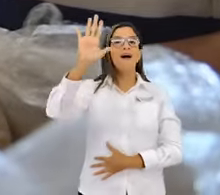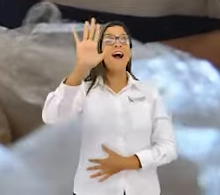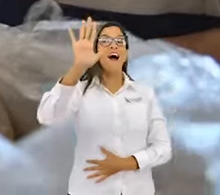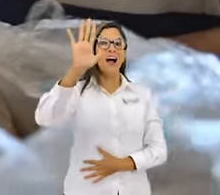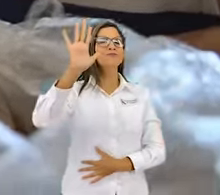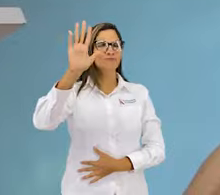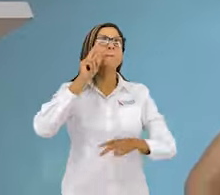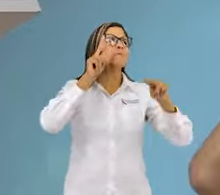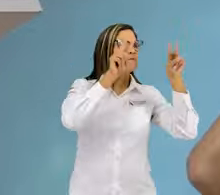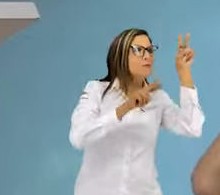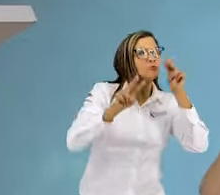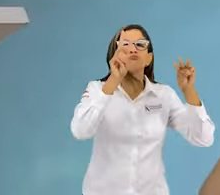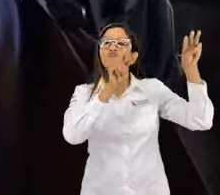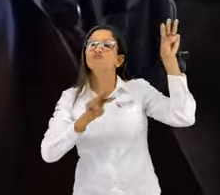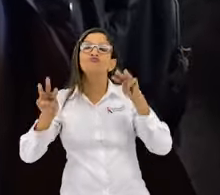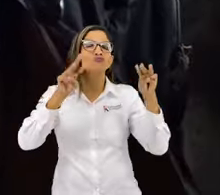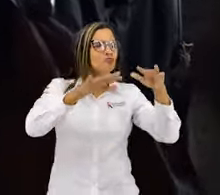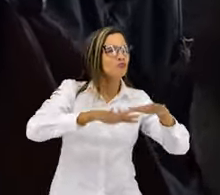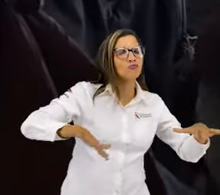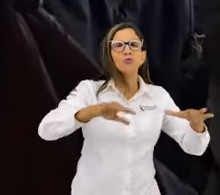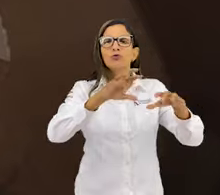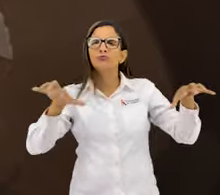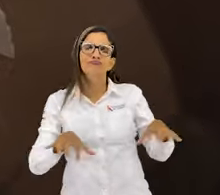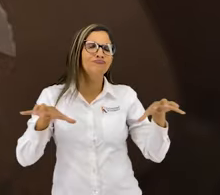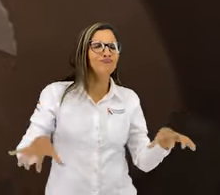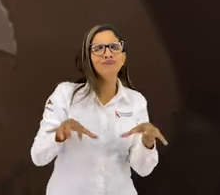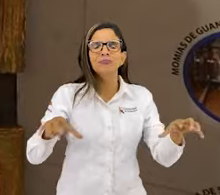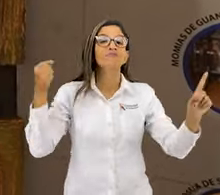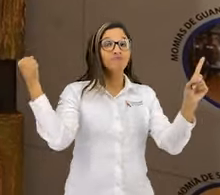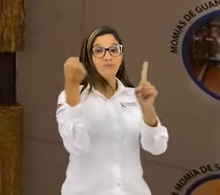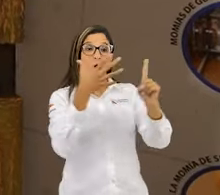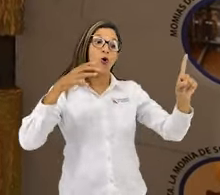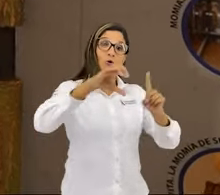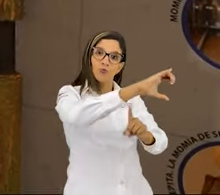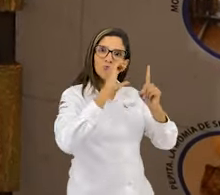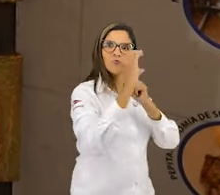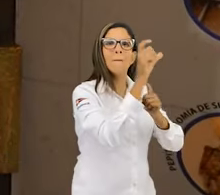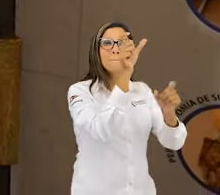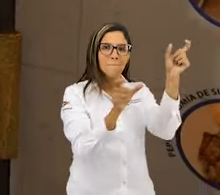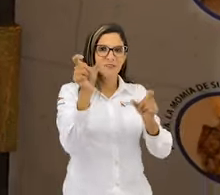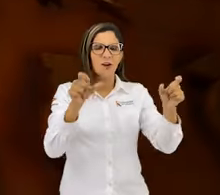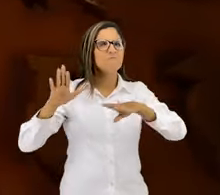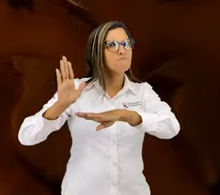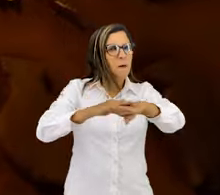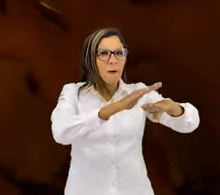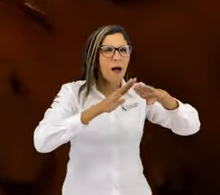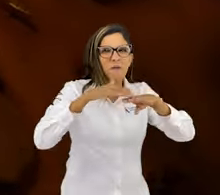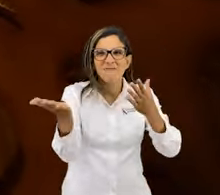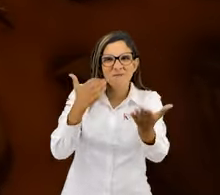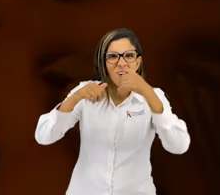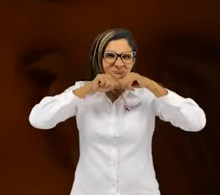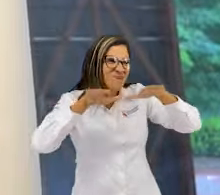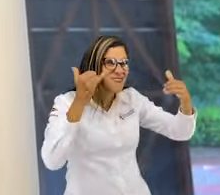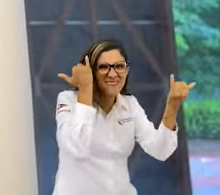local, regional y nacional, desde el Museo de Antropología desarrollamos actividades que generan un impacto social entre el